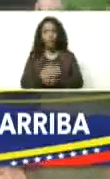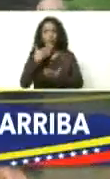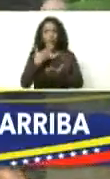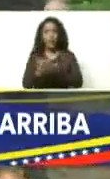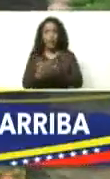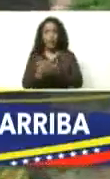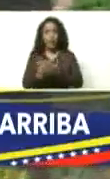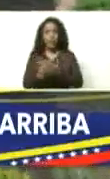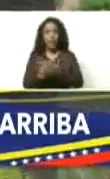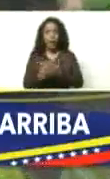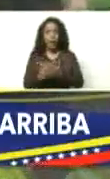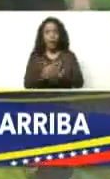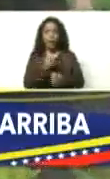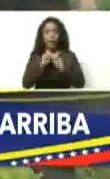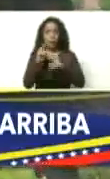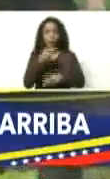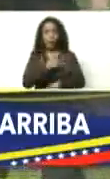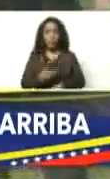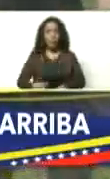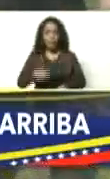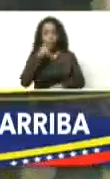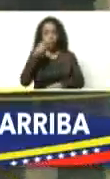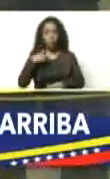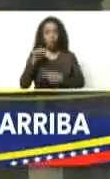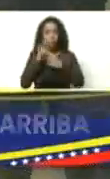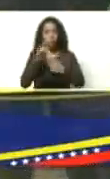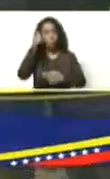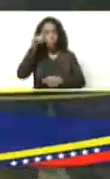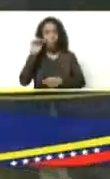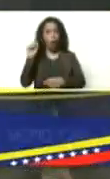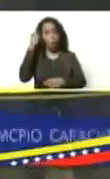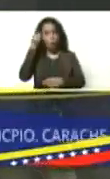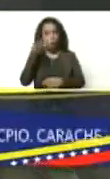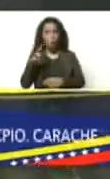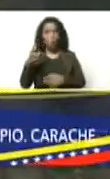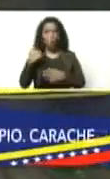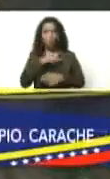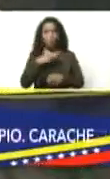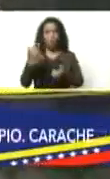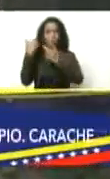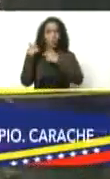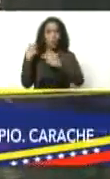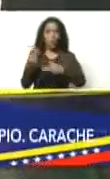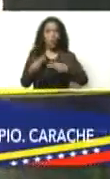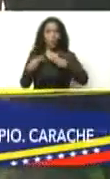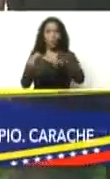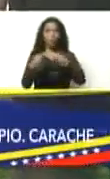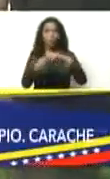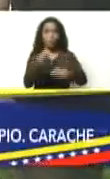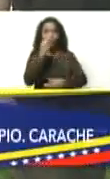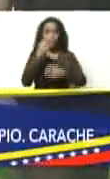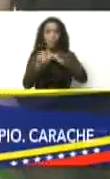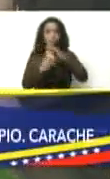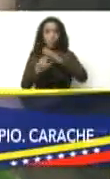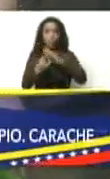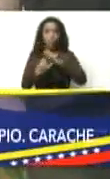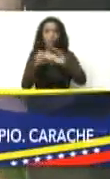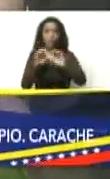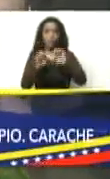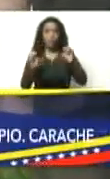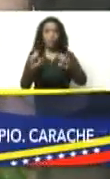en representación del Plan Pueblo a Pueblo. Actualmente nos encargamos de la distribución de los alimentos a nuestros niños en las instituciones educativas